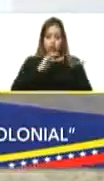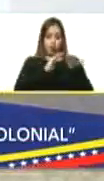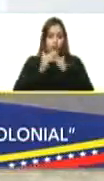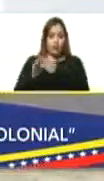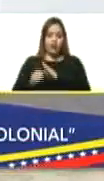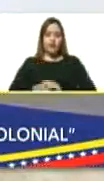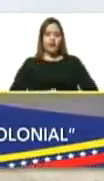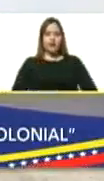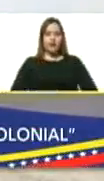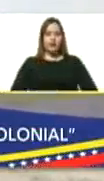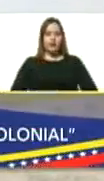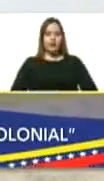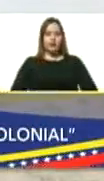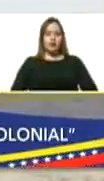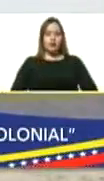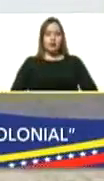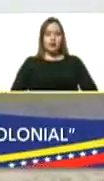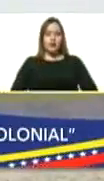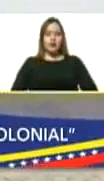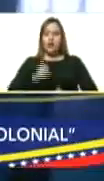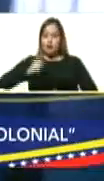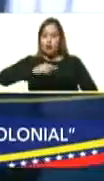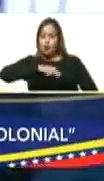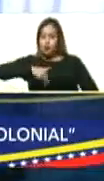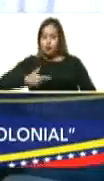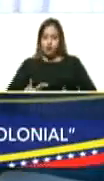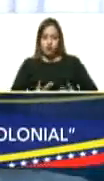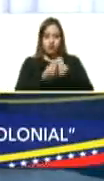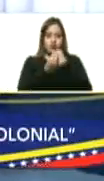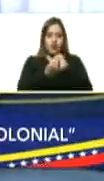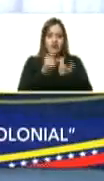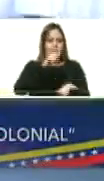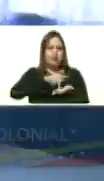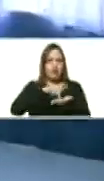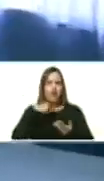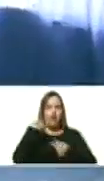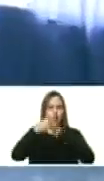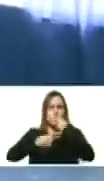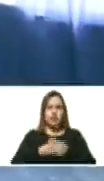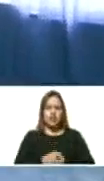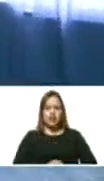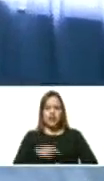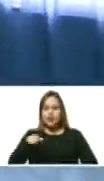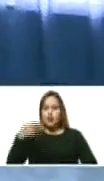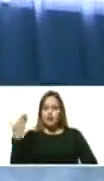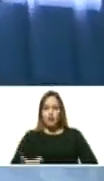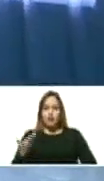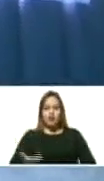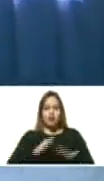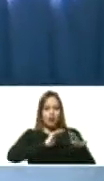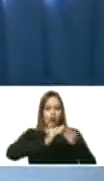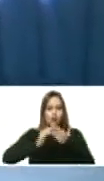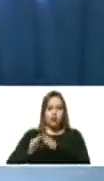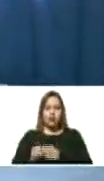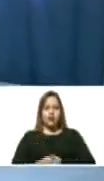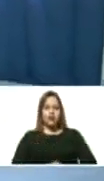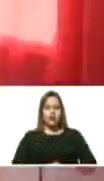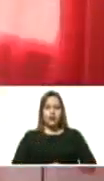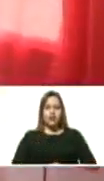que por supuesto, bueno, aquí estamos con la presencia de nuestra vocera de esta importante comunidad. Aquí están